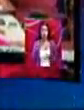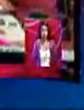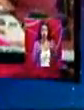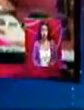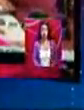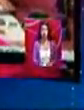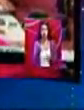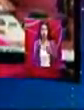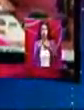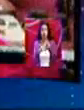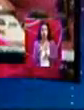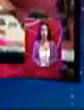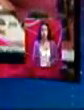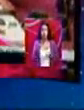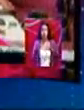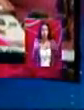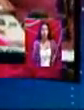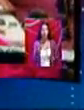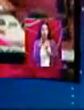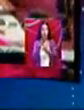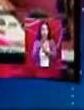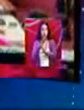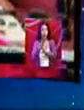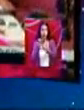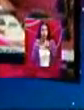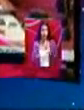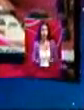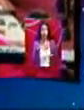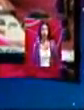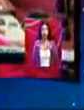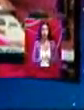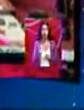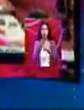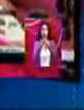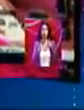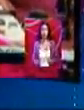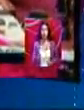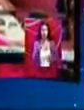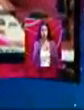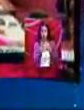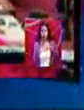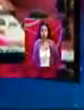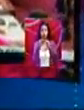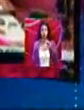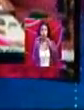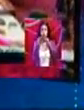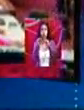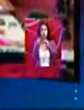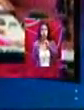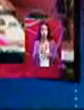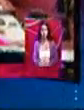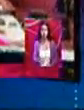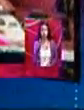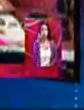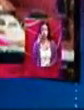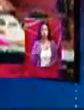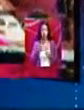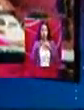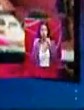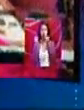con las bancadas con las cuales hemos conversado, pero sin embargo, eso es sumando que una bancada con sus 20